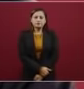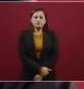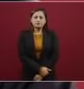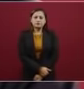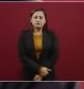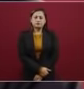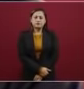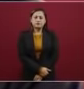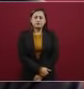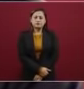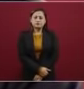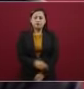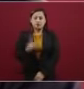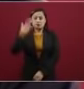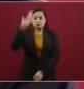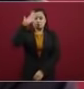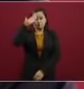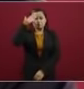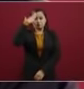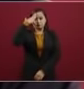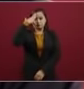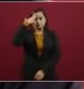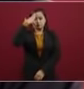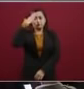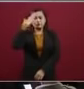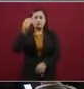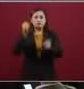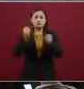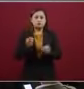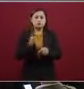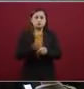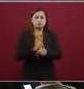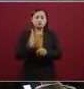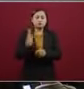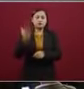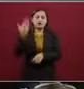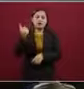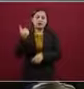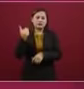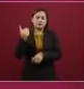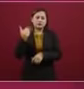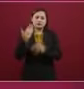Estado Mayor Presidencial, que ya no existe, dicho sea de paso.